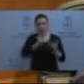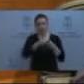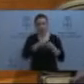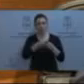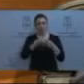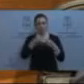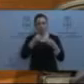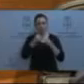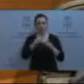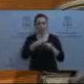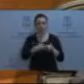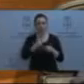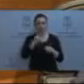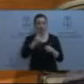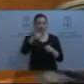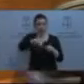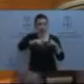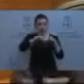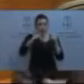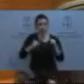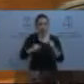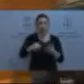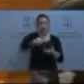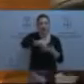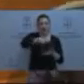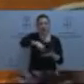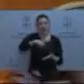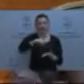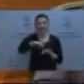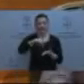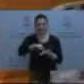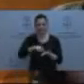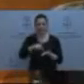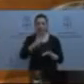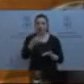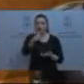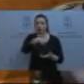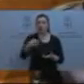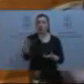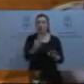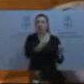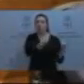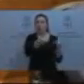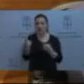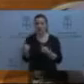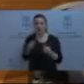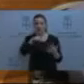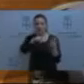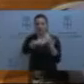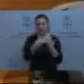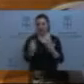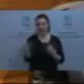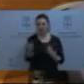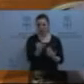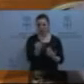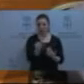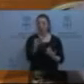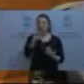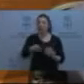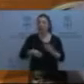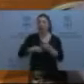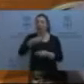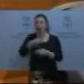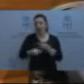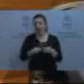región, nos piden, nos exigen y nos insisten en que les repitamos la necesidad de transparencia. Y así lo hacen también